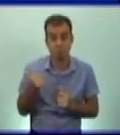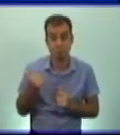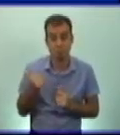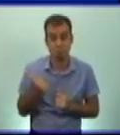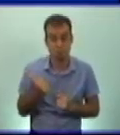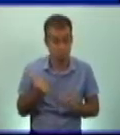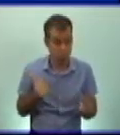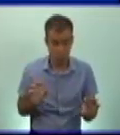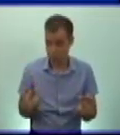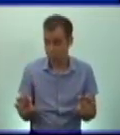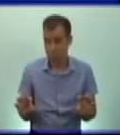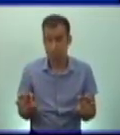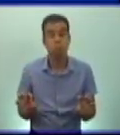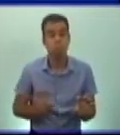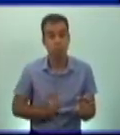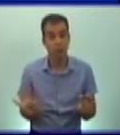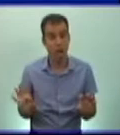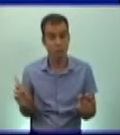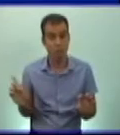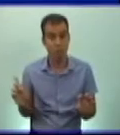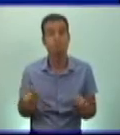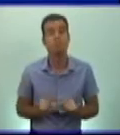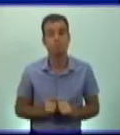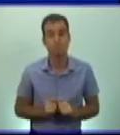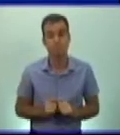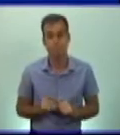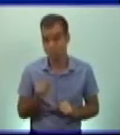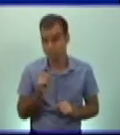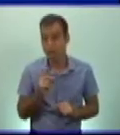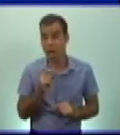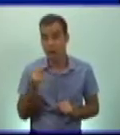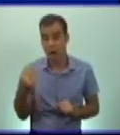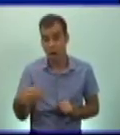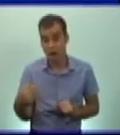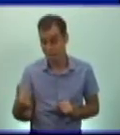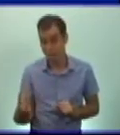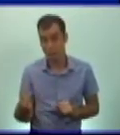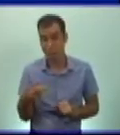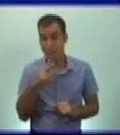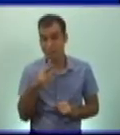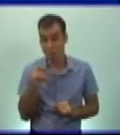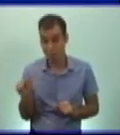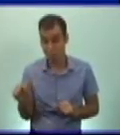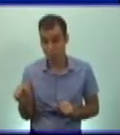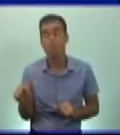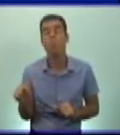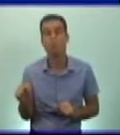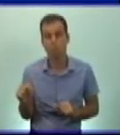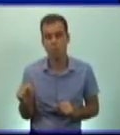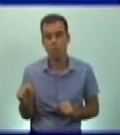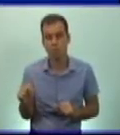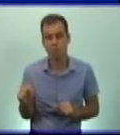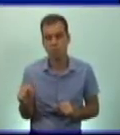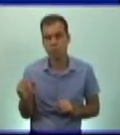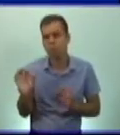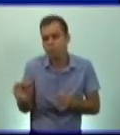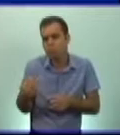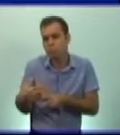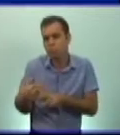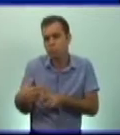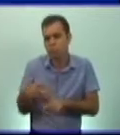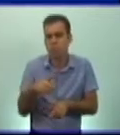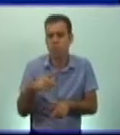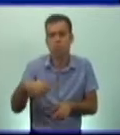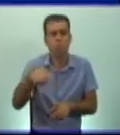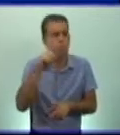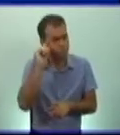dos sustancias simples. En el caso del agua, que sabemos que es un óxido no metálico, claro, aquí aparece su nombre común, el nombre por el que nosotros la